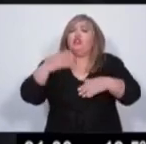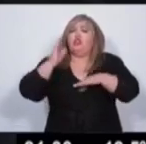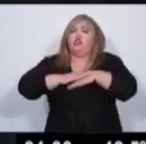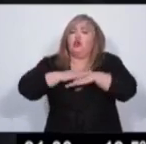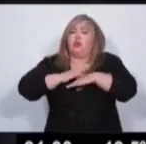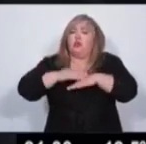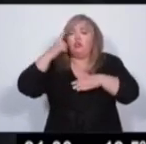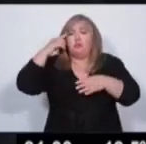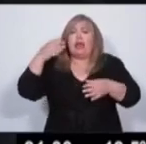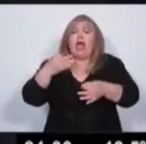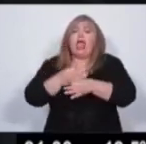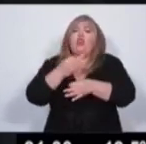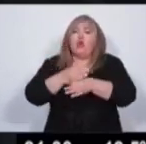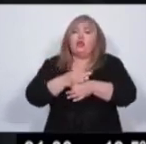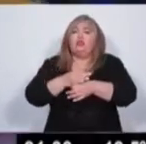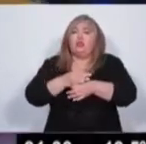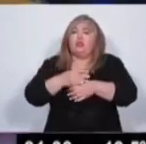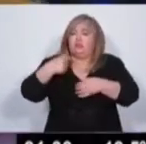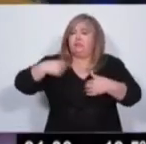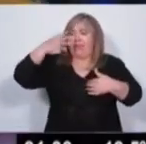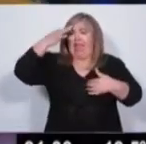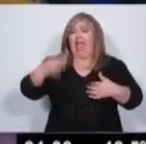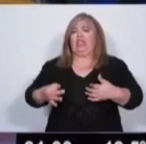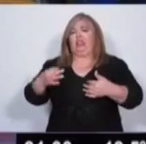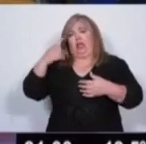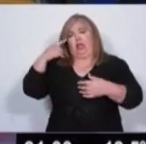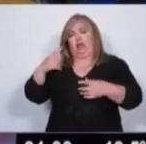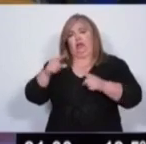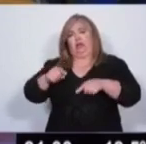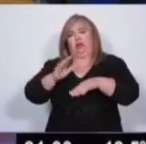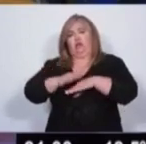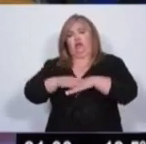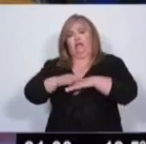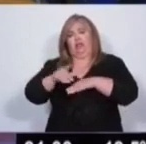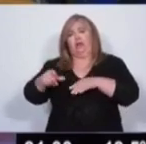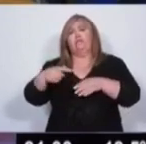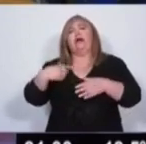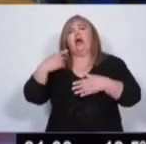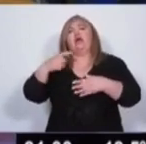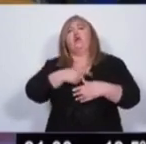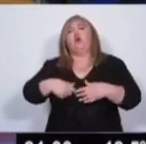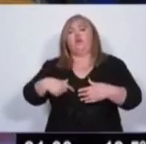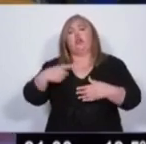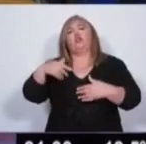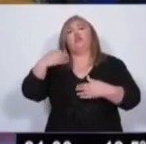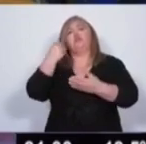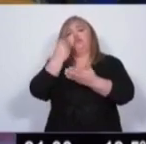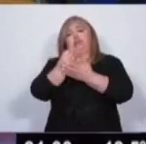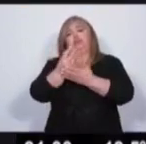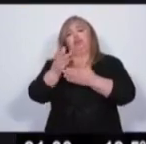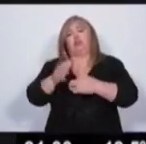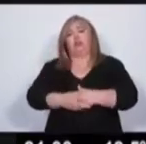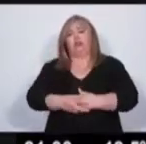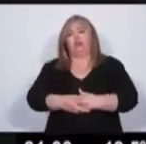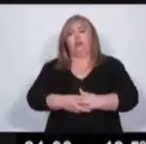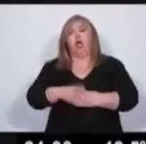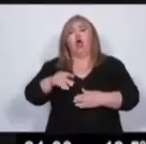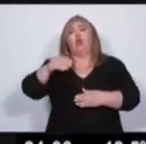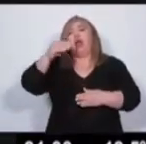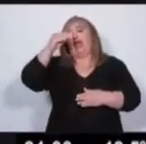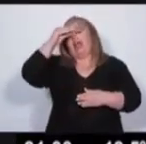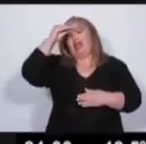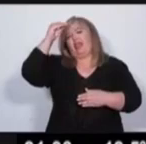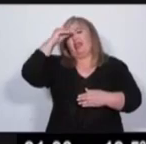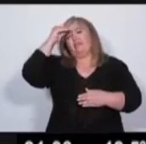épica en el próximo periodo de gobierno Gracias Alfredo Cornejo momento de Escuchar al candidato Omar de marcha